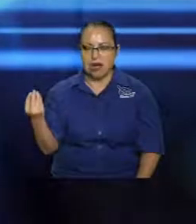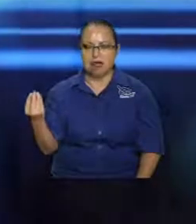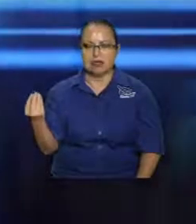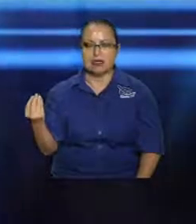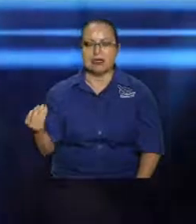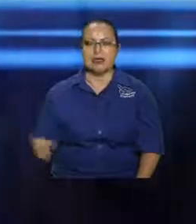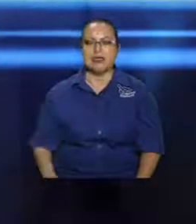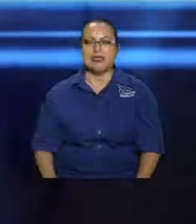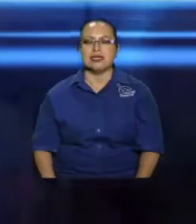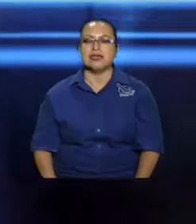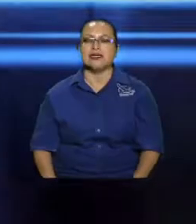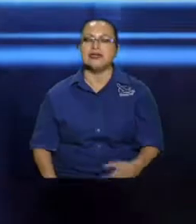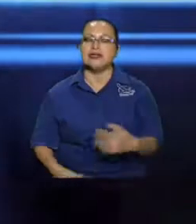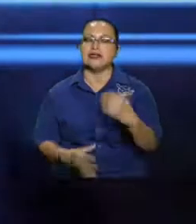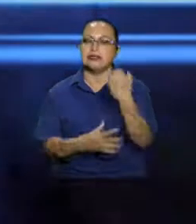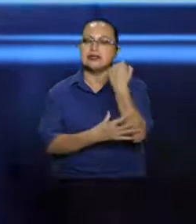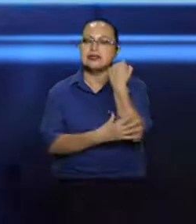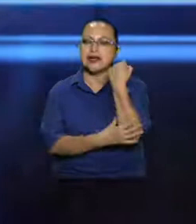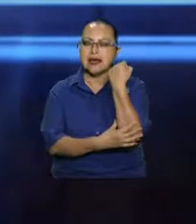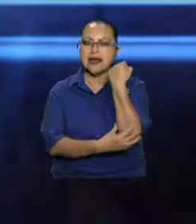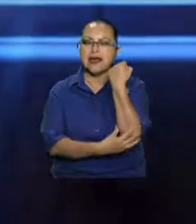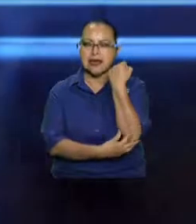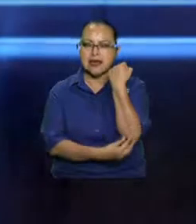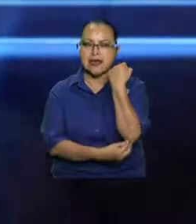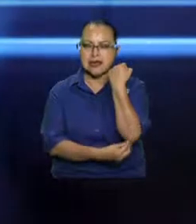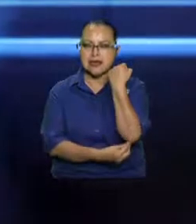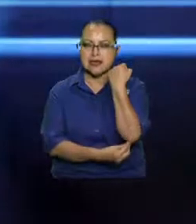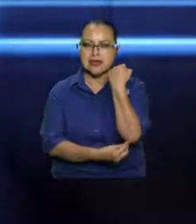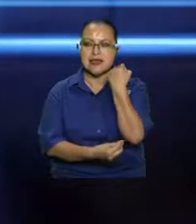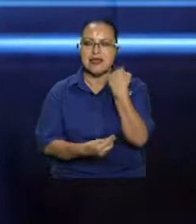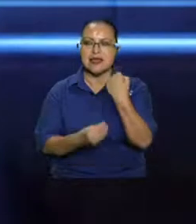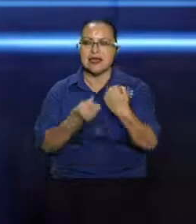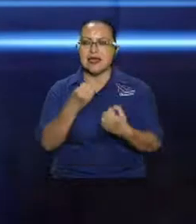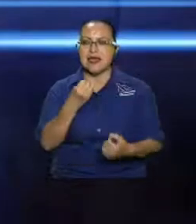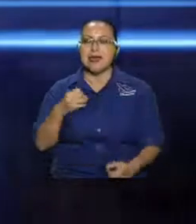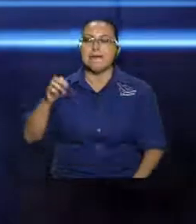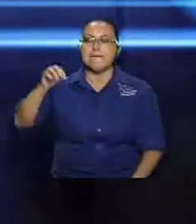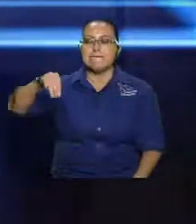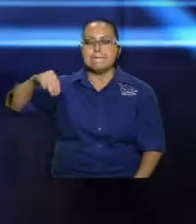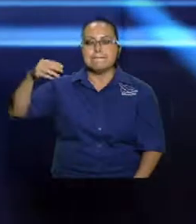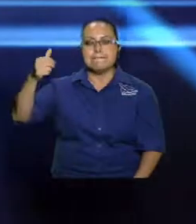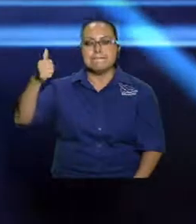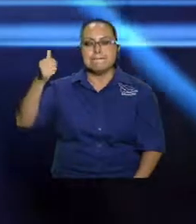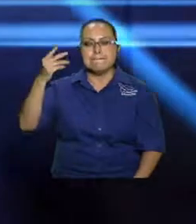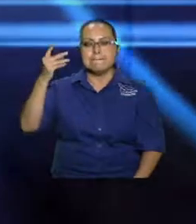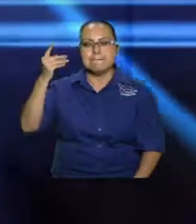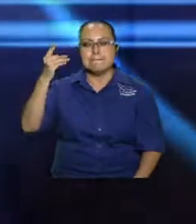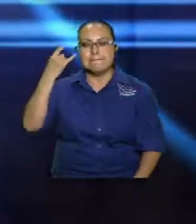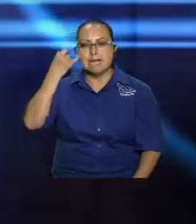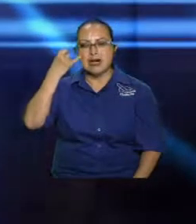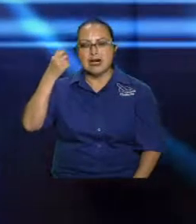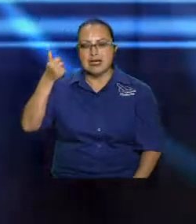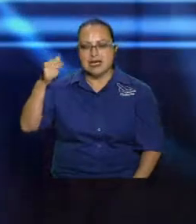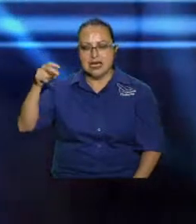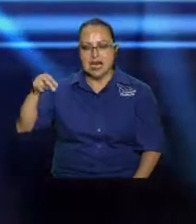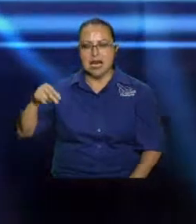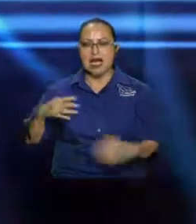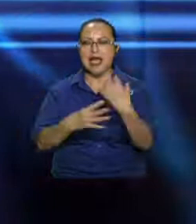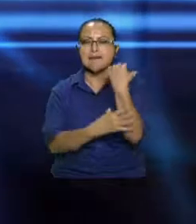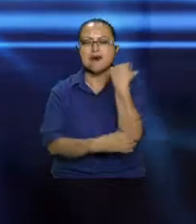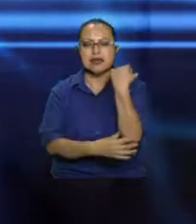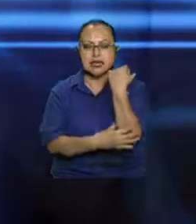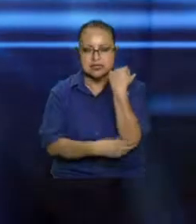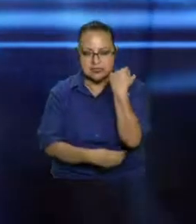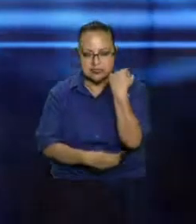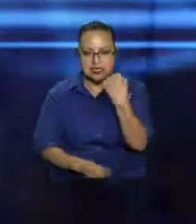es el aspecto espiritual. Así fue empobrecido Israel en gran manera por causa de Madián. Madián empobrece. Ya le dije cómo,